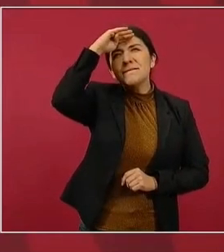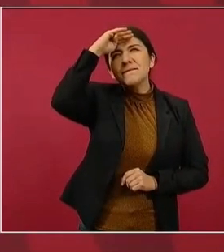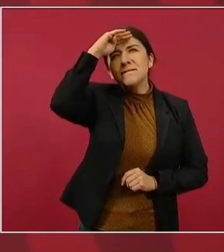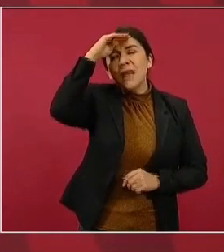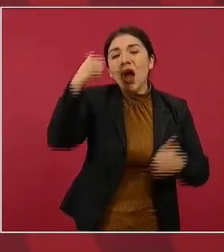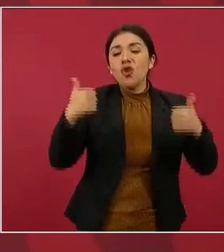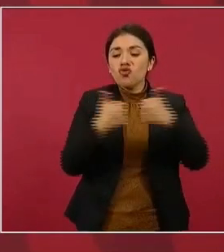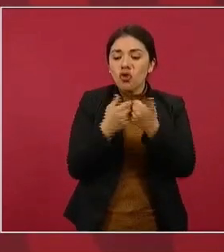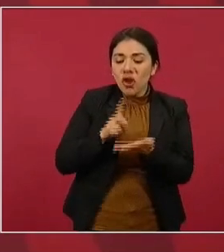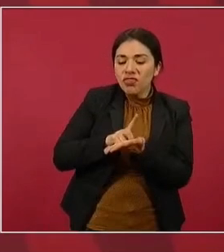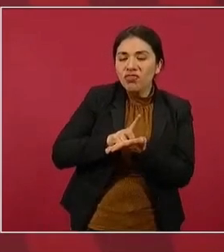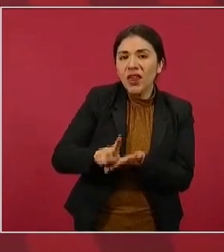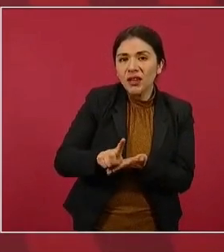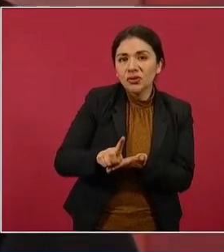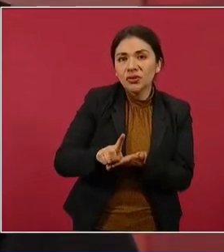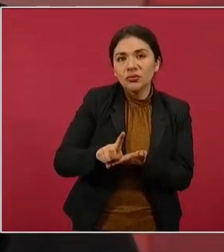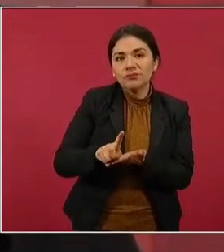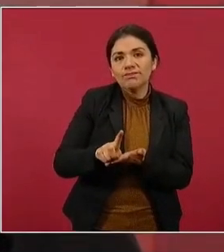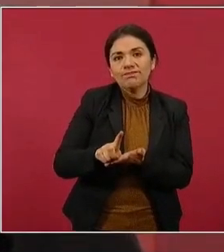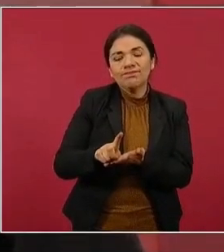de derecho.